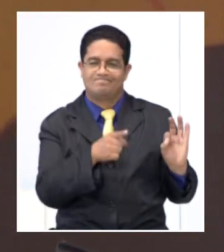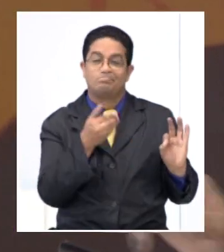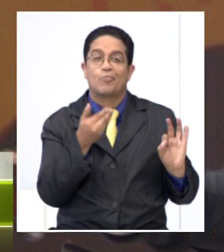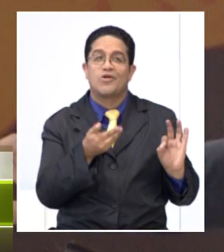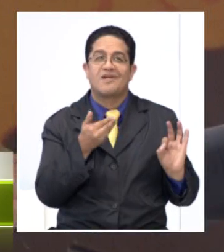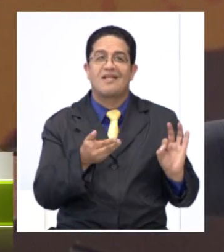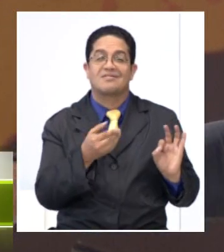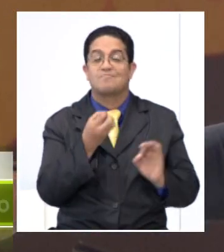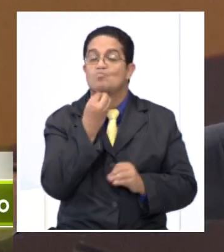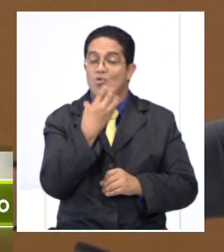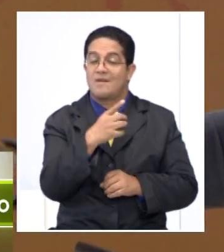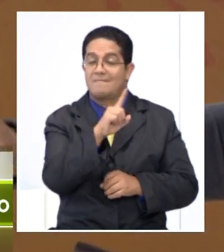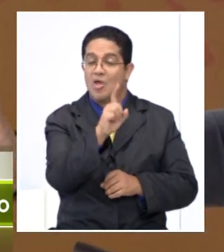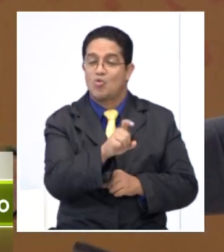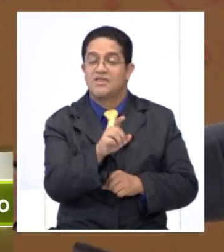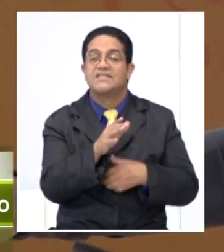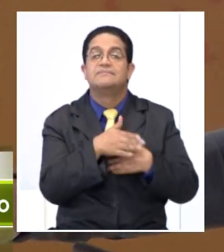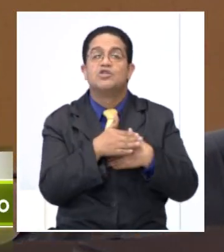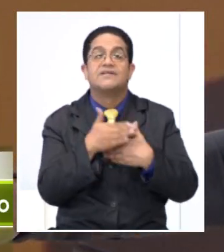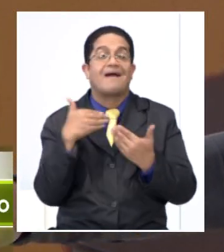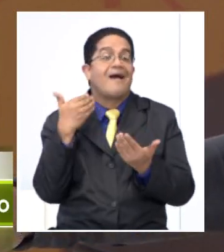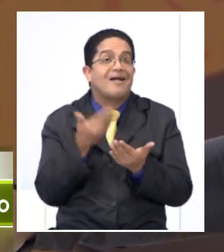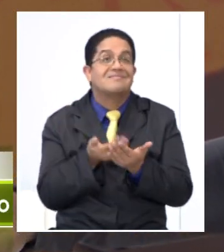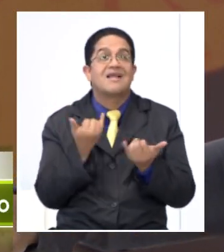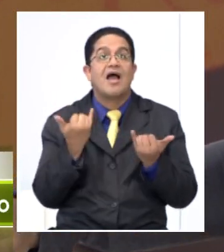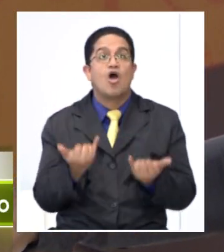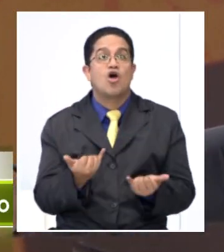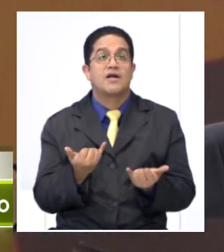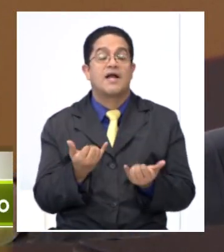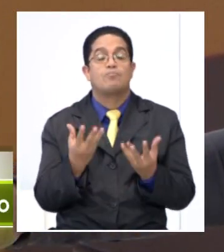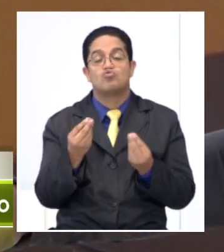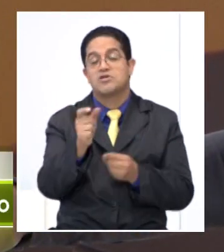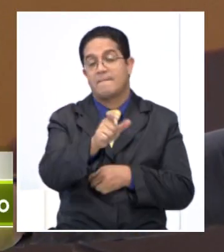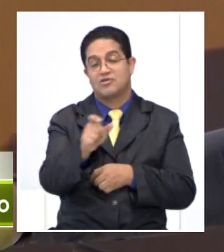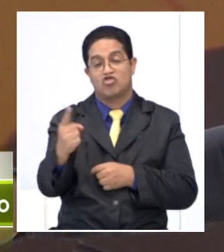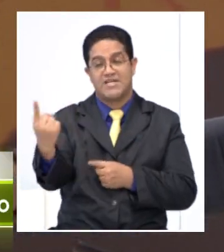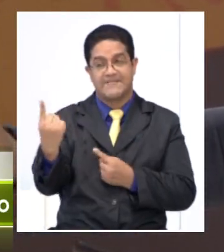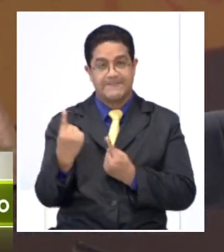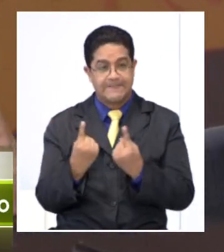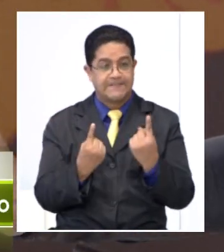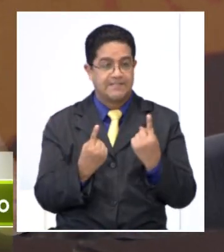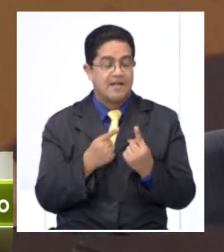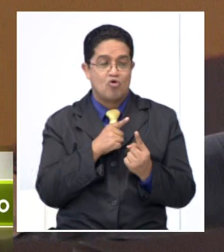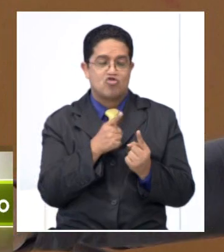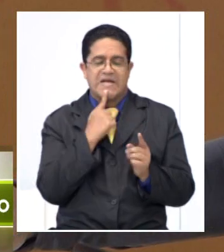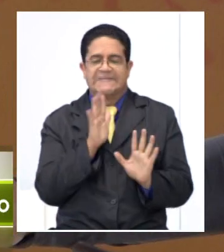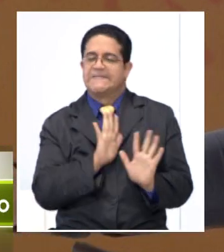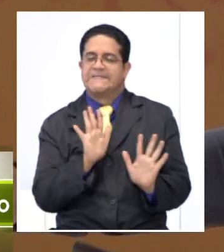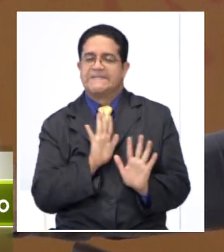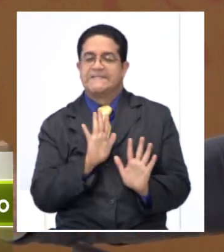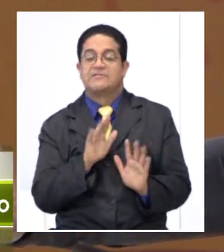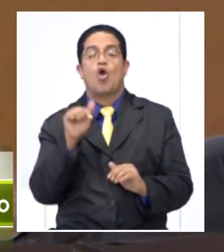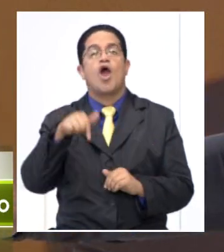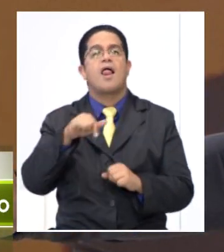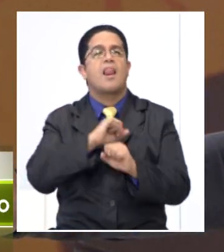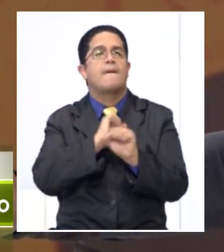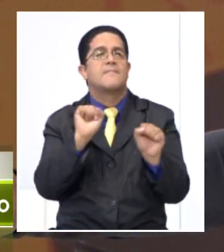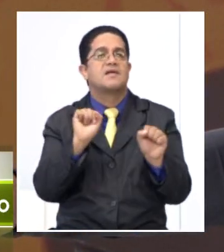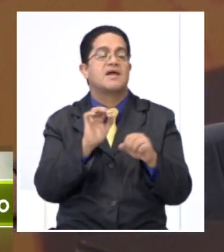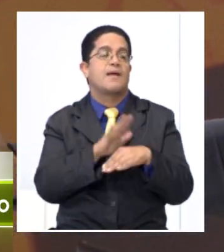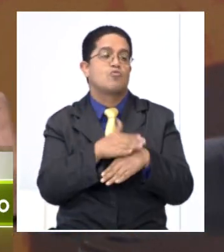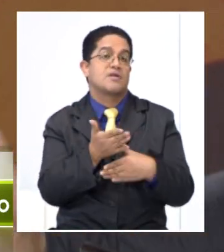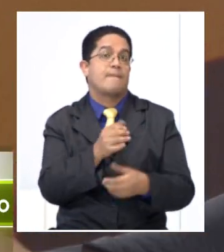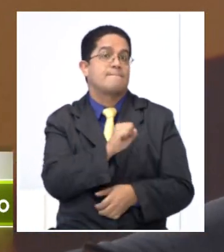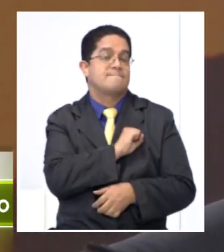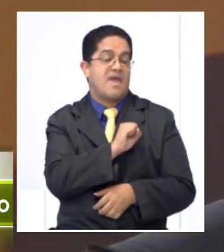muy buena es tu pregunta, porque fíjate, hasta el día de hoy tenía varios pacientes y una de ellas canceló su cita precisamente en la mañana porque le dio miedo